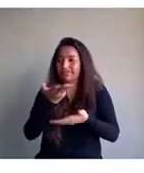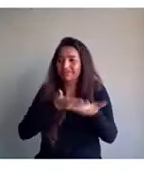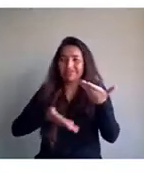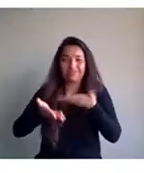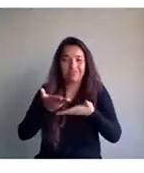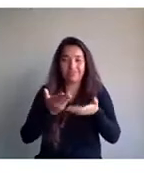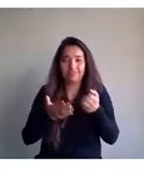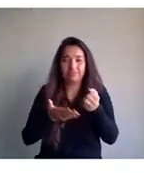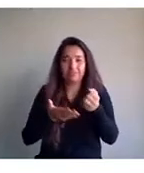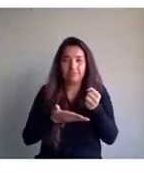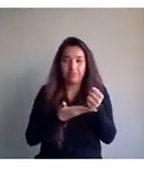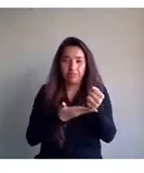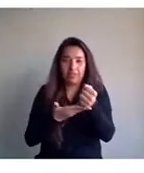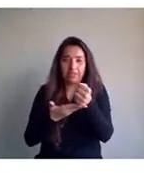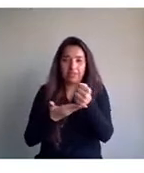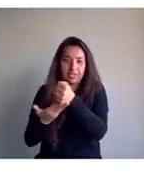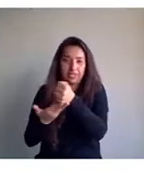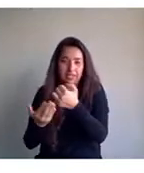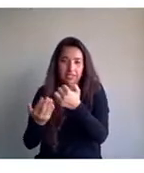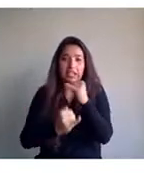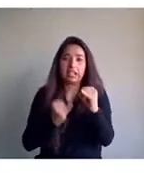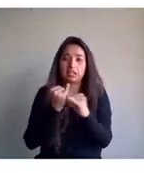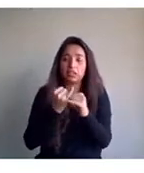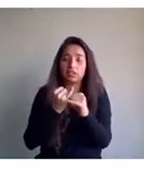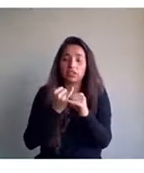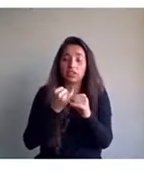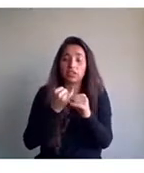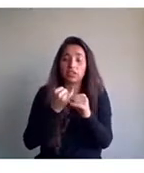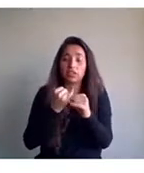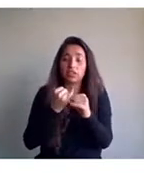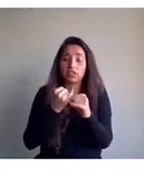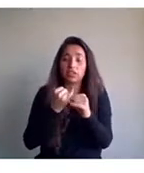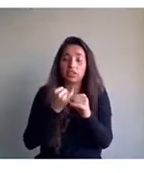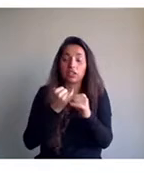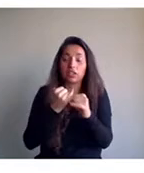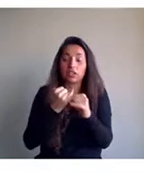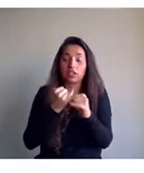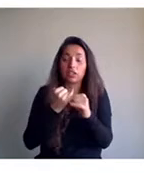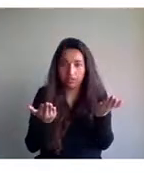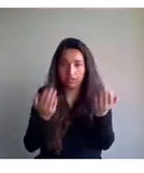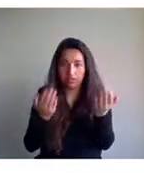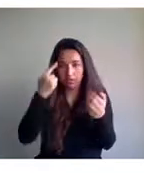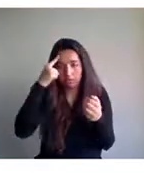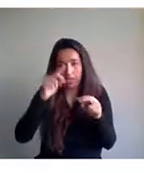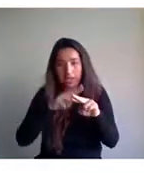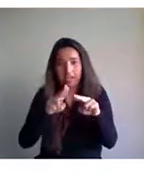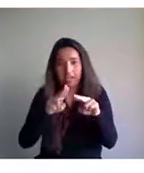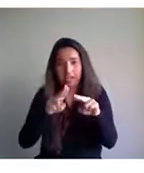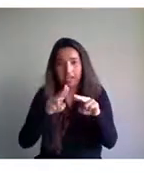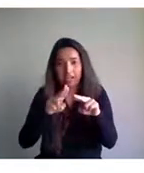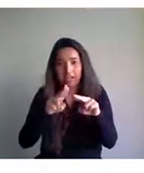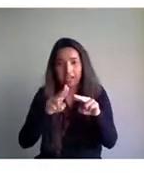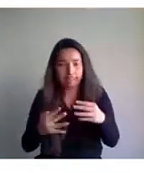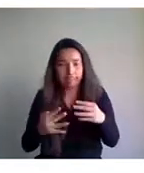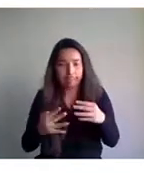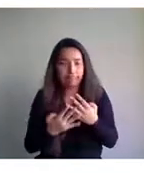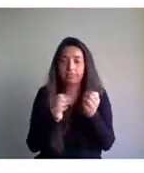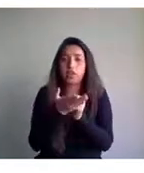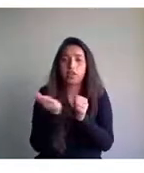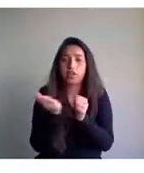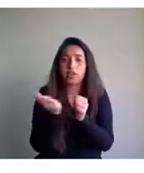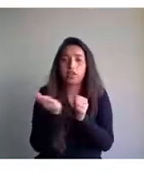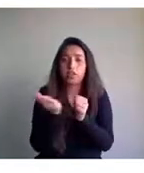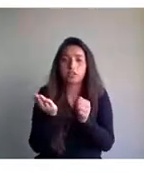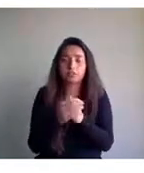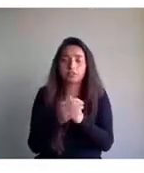hoy siempre ayudarles armar es decir de cooperación ha dado muchos años en ningún caso me